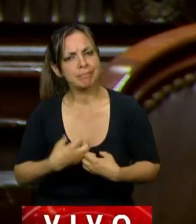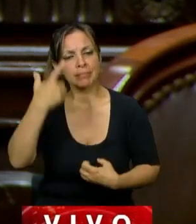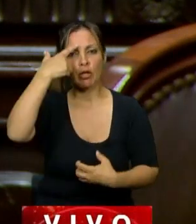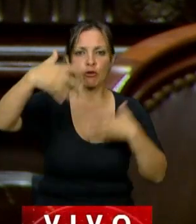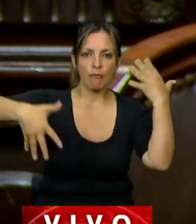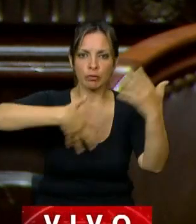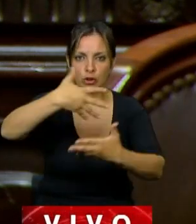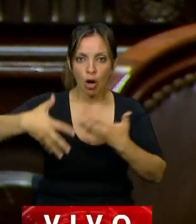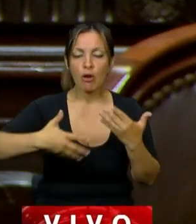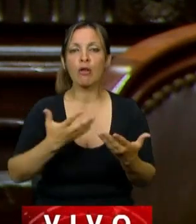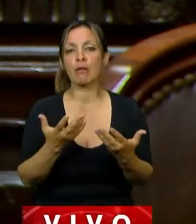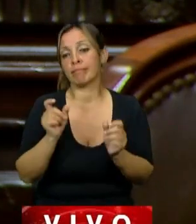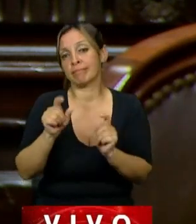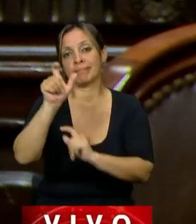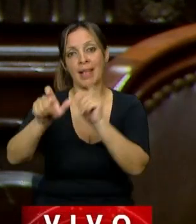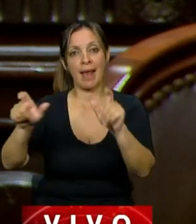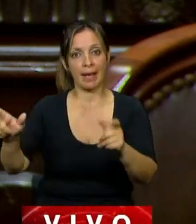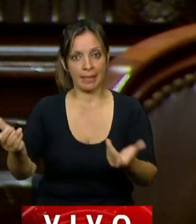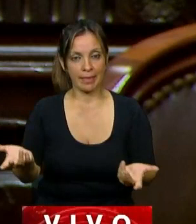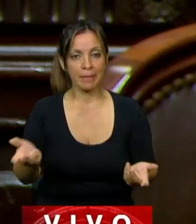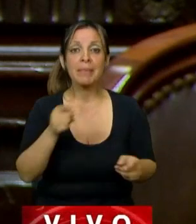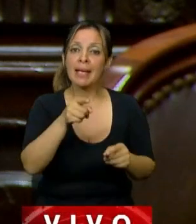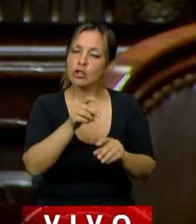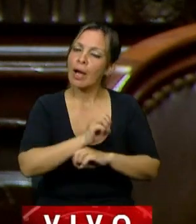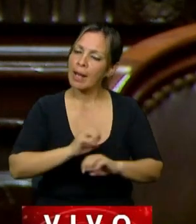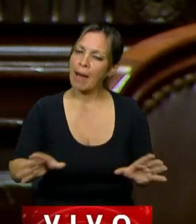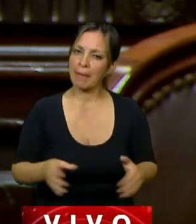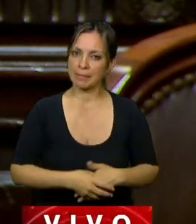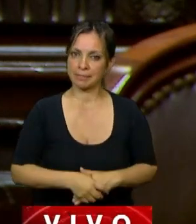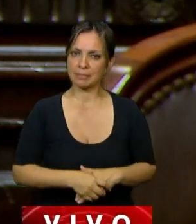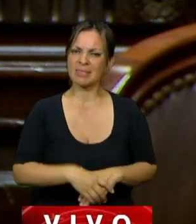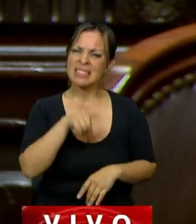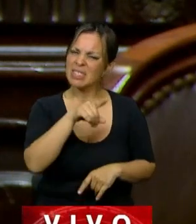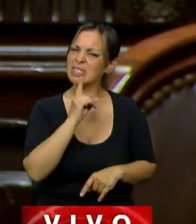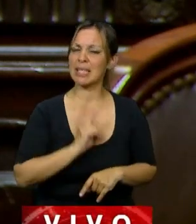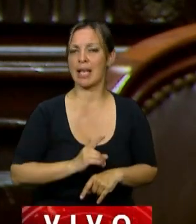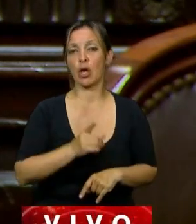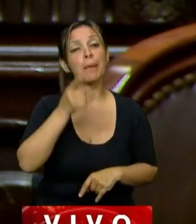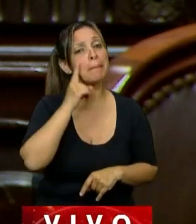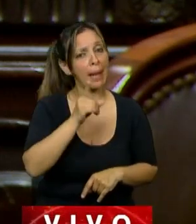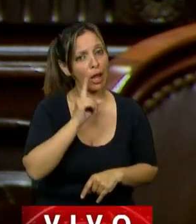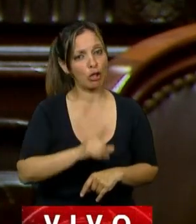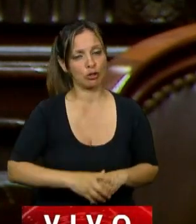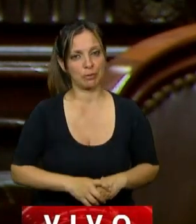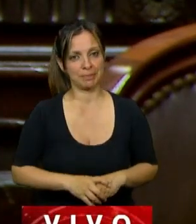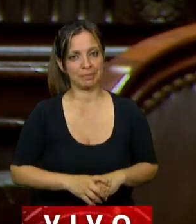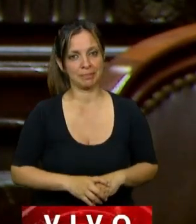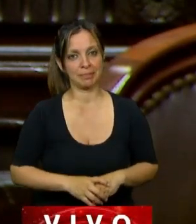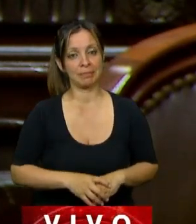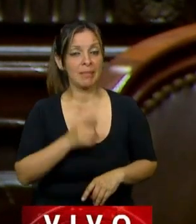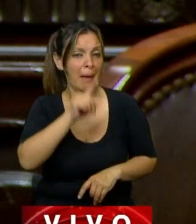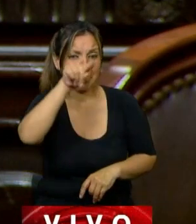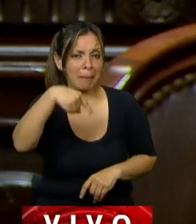confusión en la ciudadanía. Y eso es grave, serio y peligroso. Se